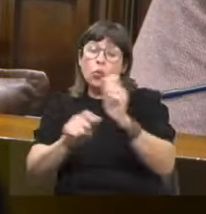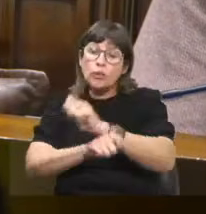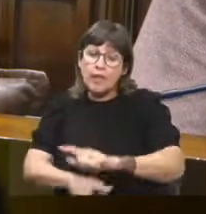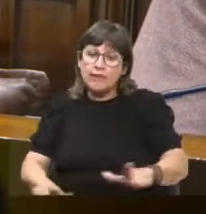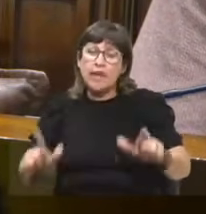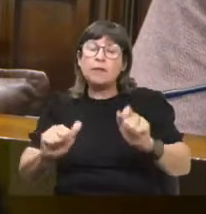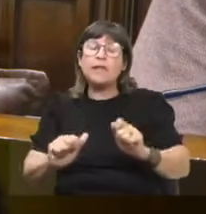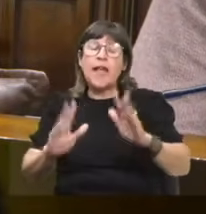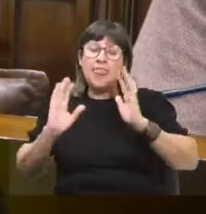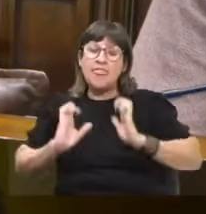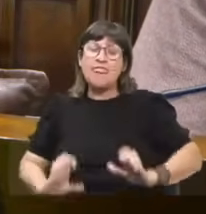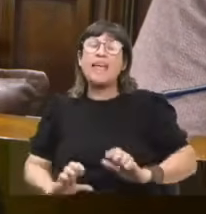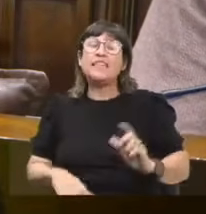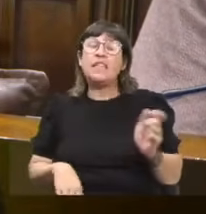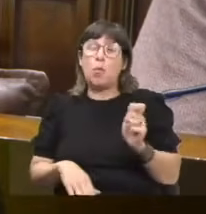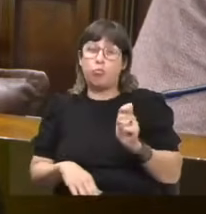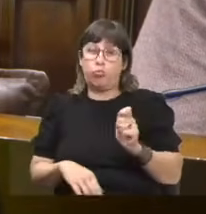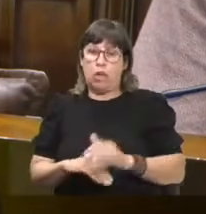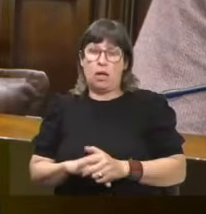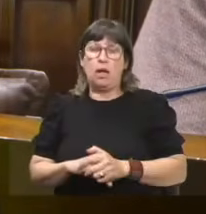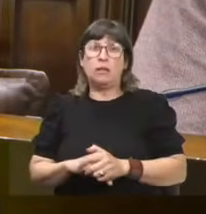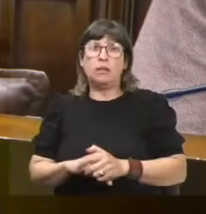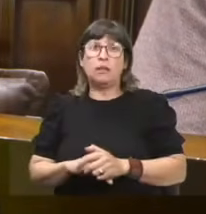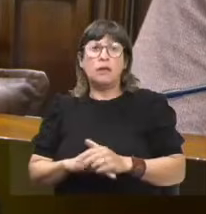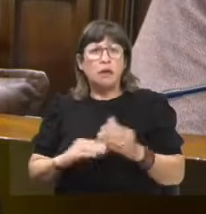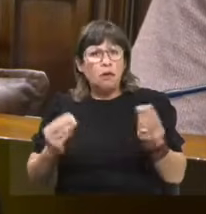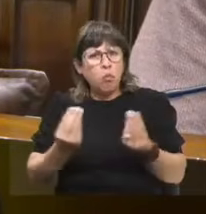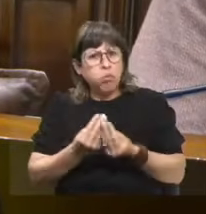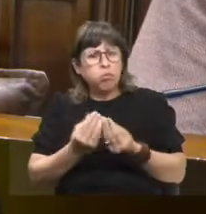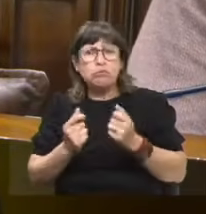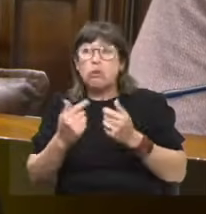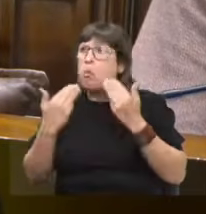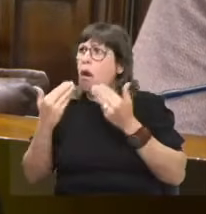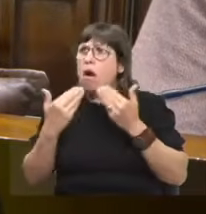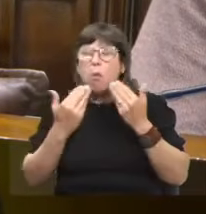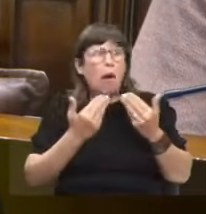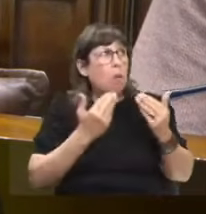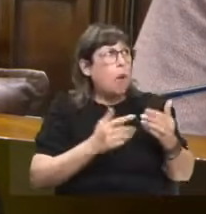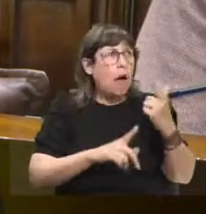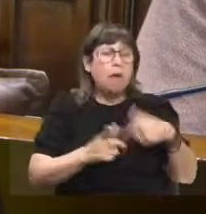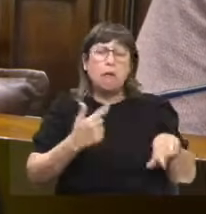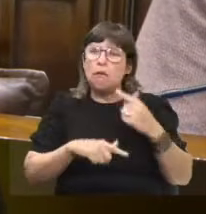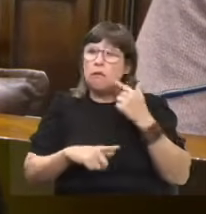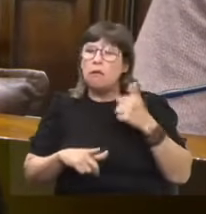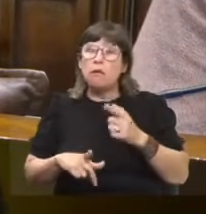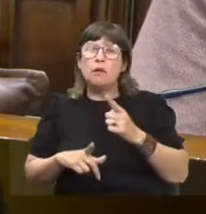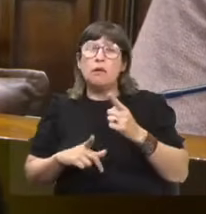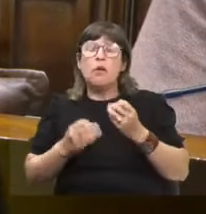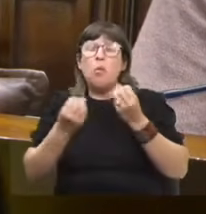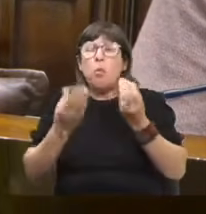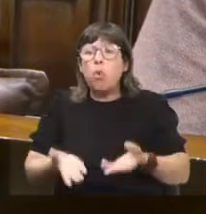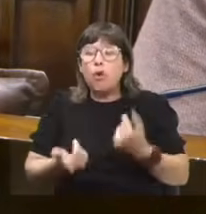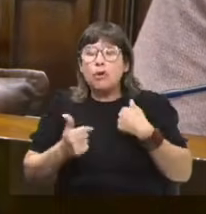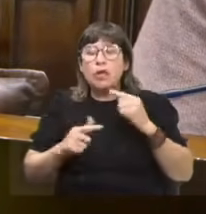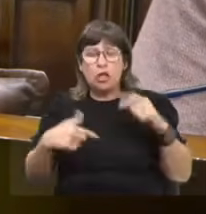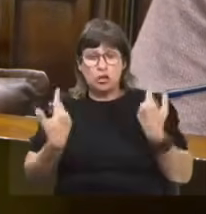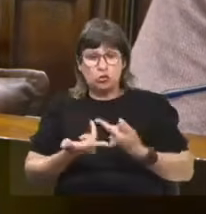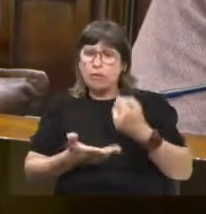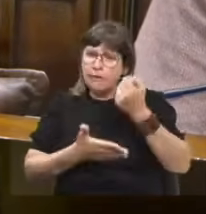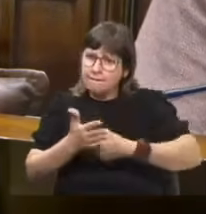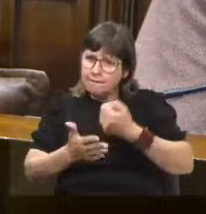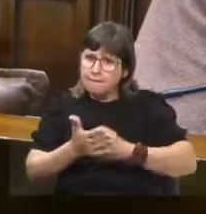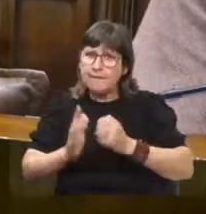y Ética Pública. Mucho se cuestionó la razón por la cual insistimos